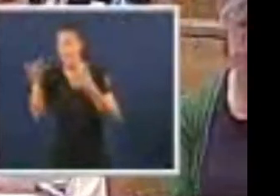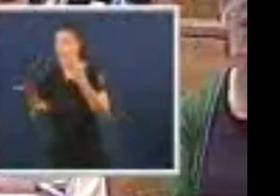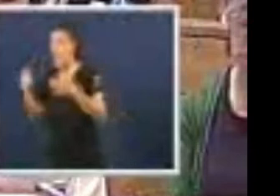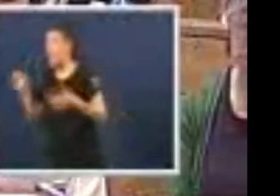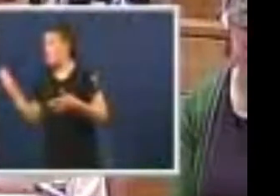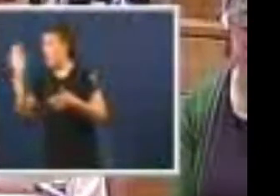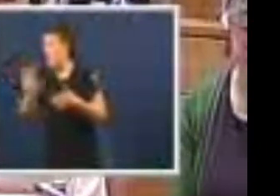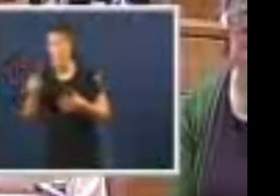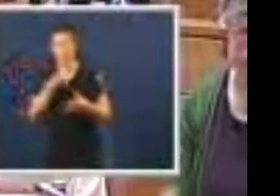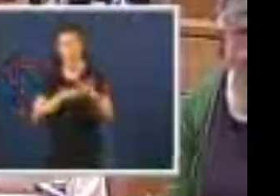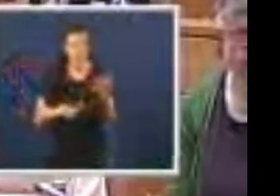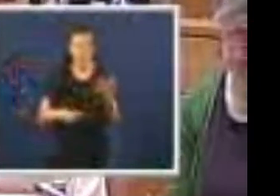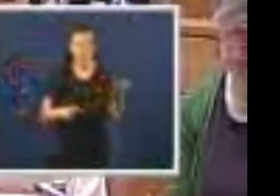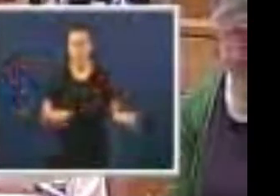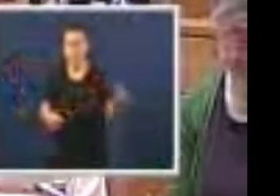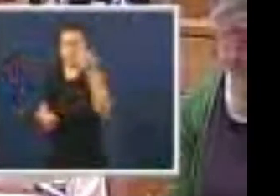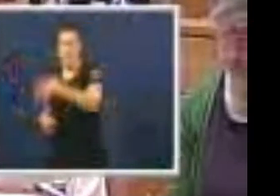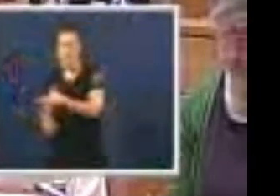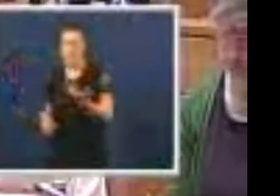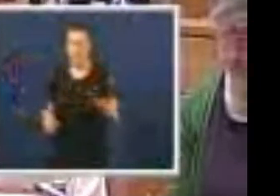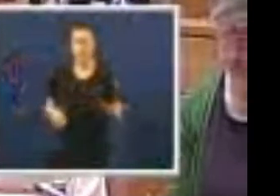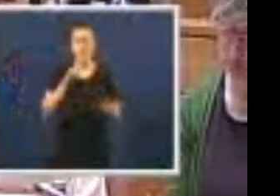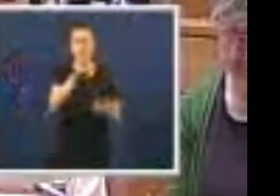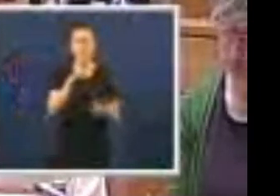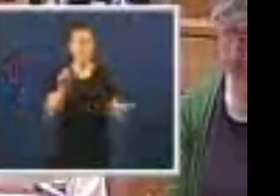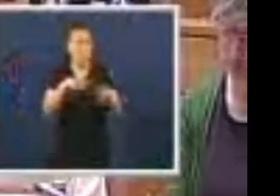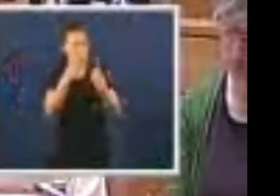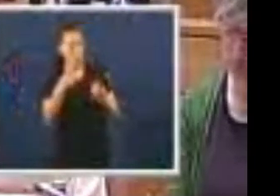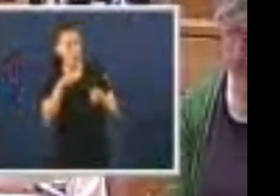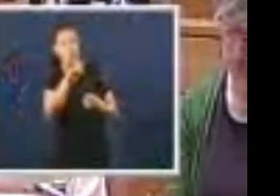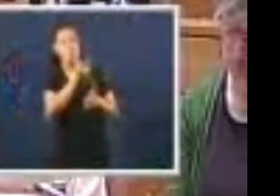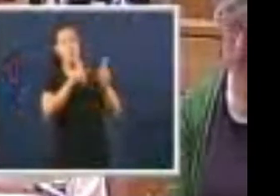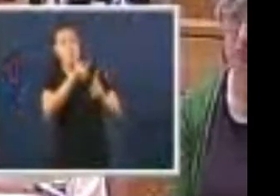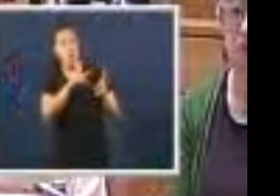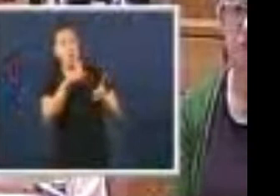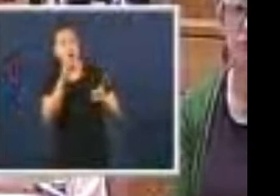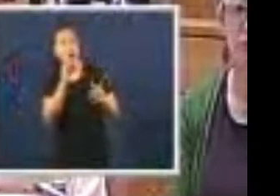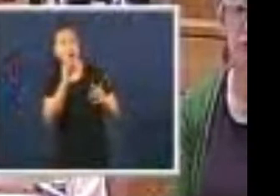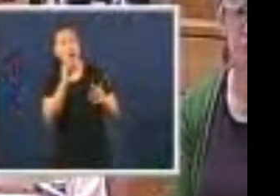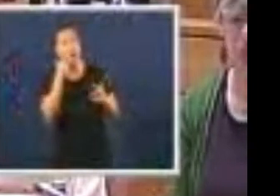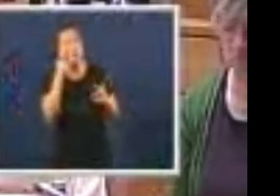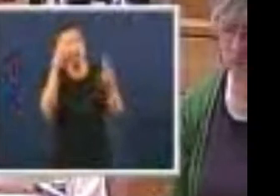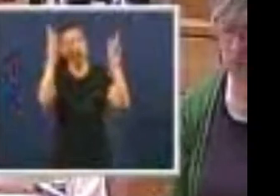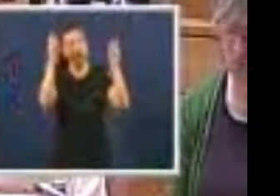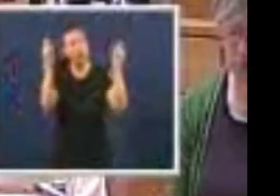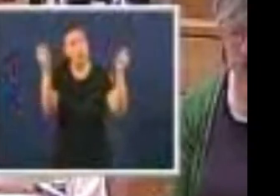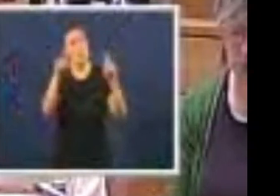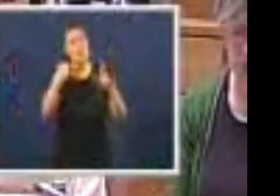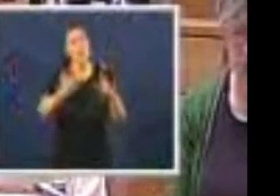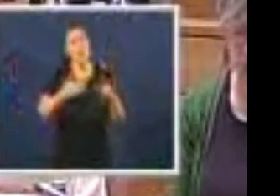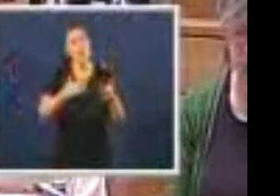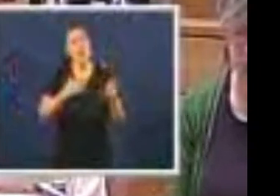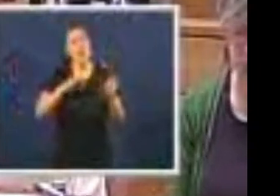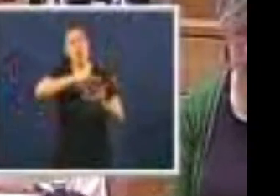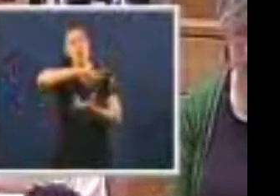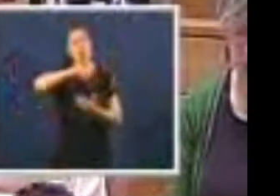Pero a vostede todo eso dalle igual. O único que lle preocupa é se ten preparado o titular que vai a poñer mañá no telexornal.